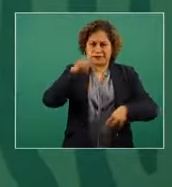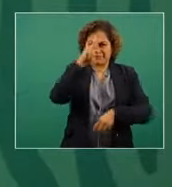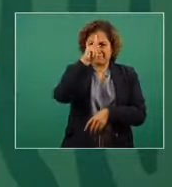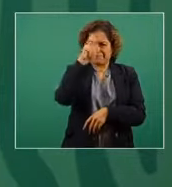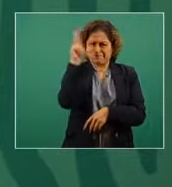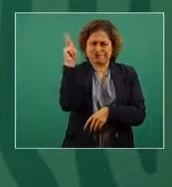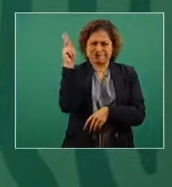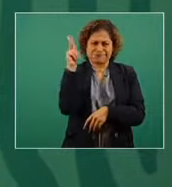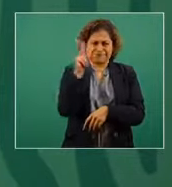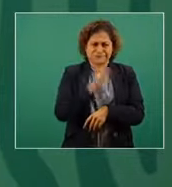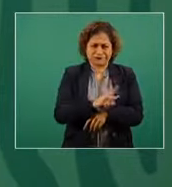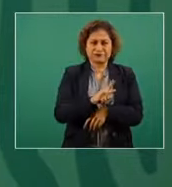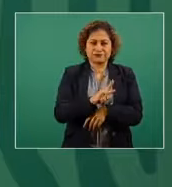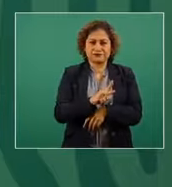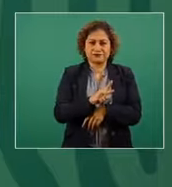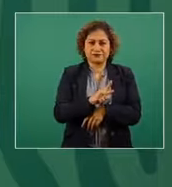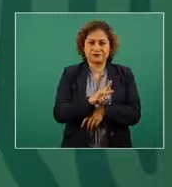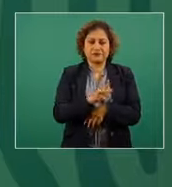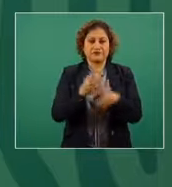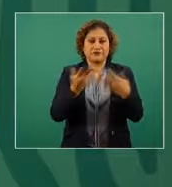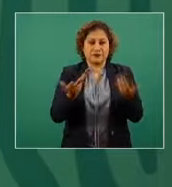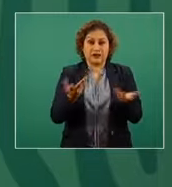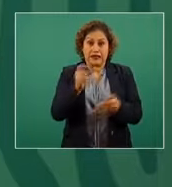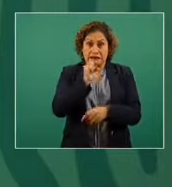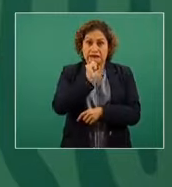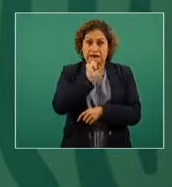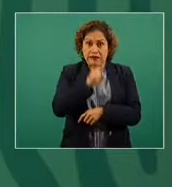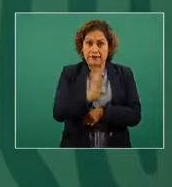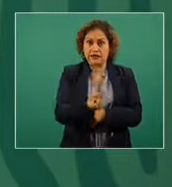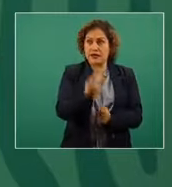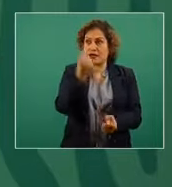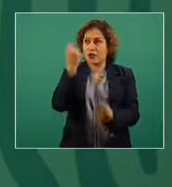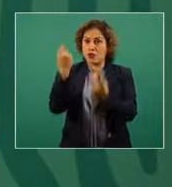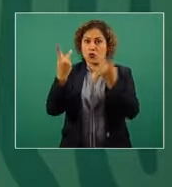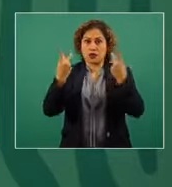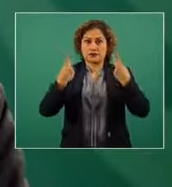con la prensa amarillista,